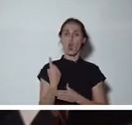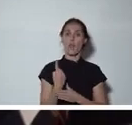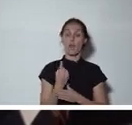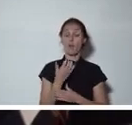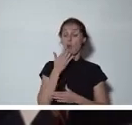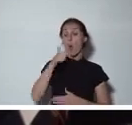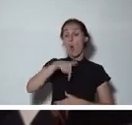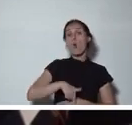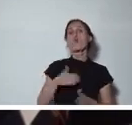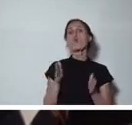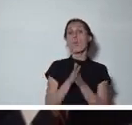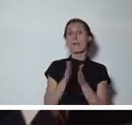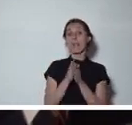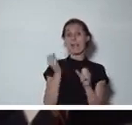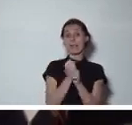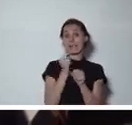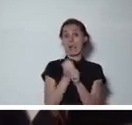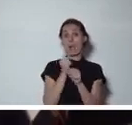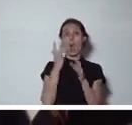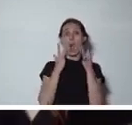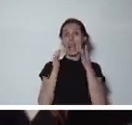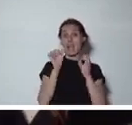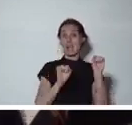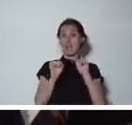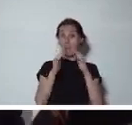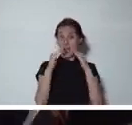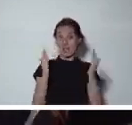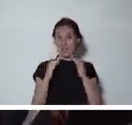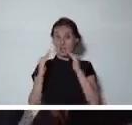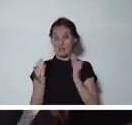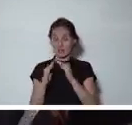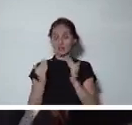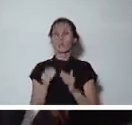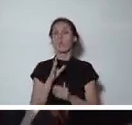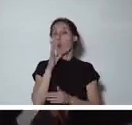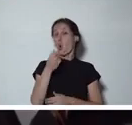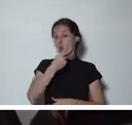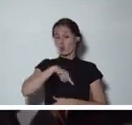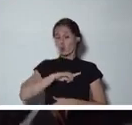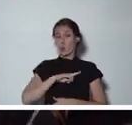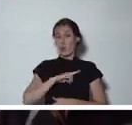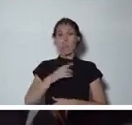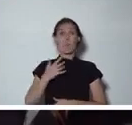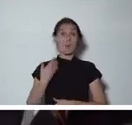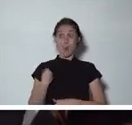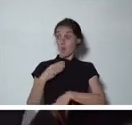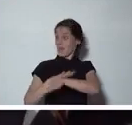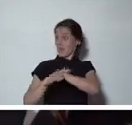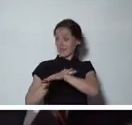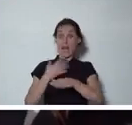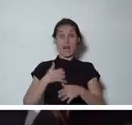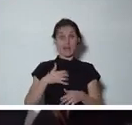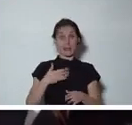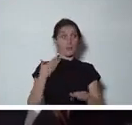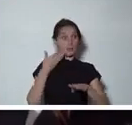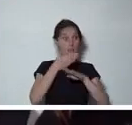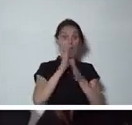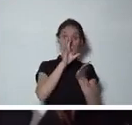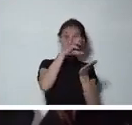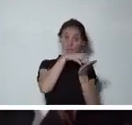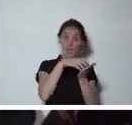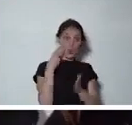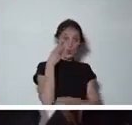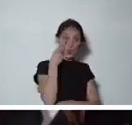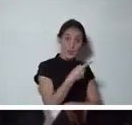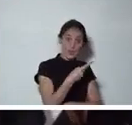hogar que también conocíamos y hemos ido a visitar un centro con con la ministra Argentina nos decía